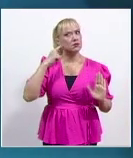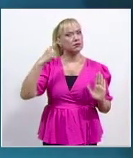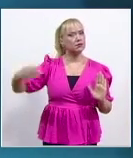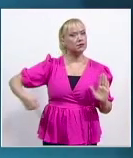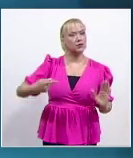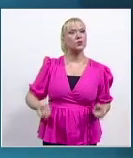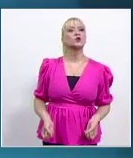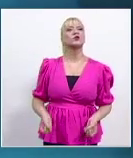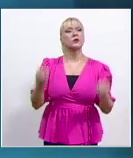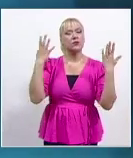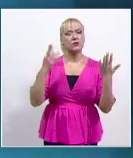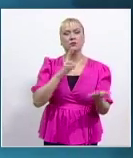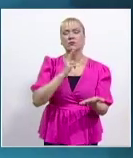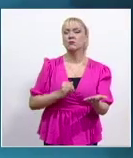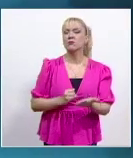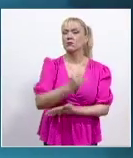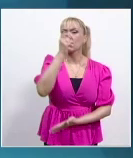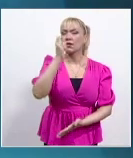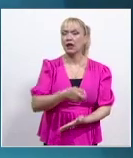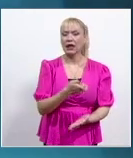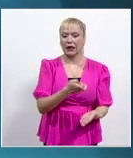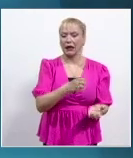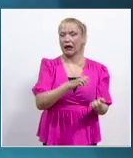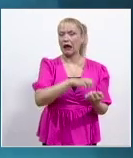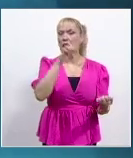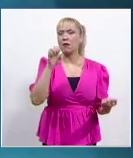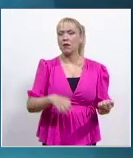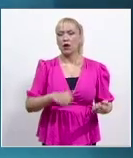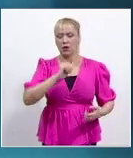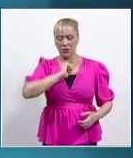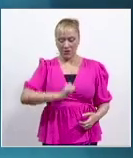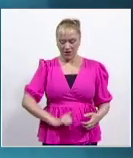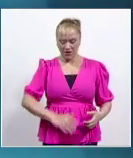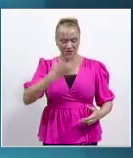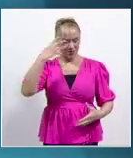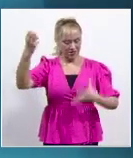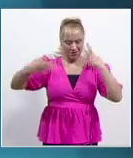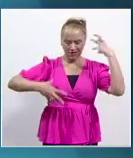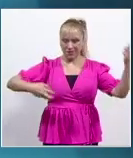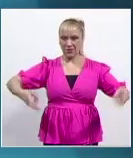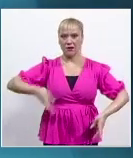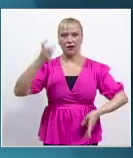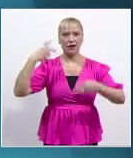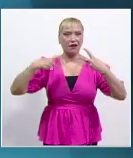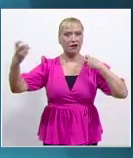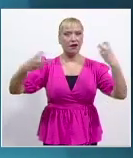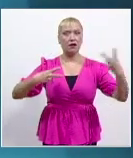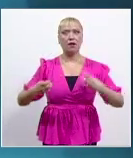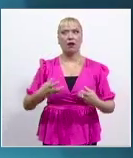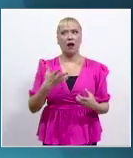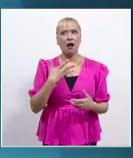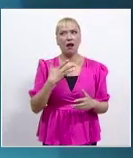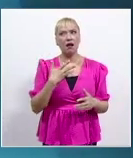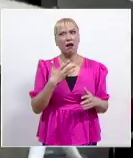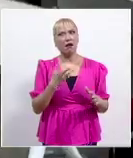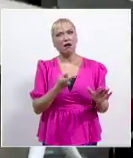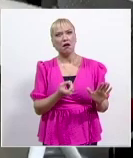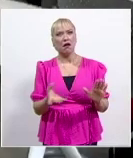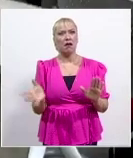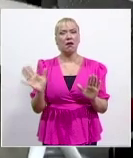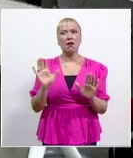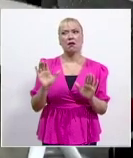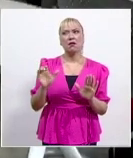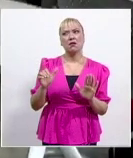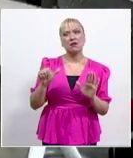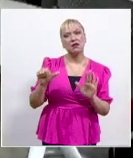de órganos tienen, cuántos casos de tráfico de órganos. Y sí había como 10 carpetas, pero ninguna concretó. Al